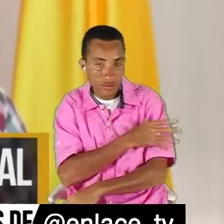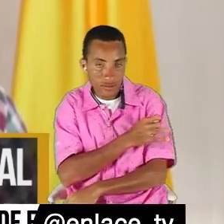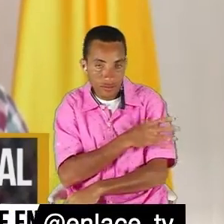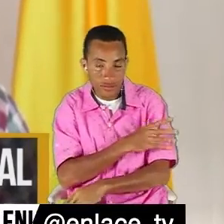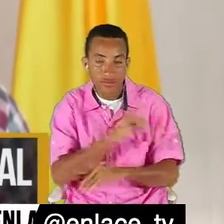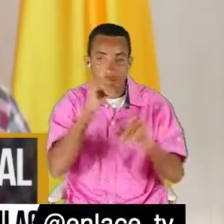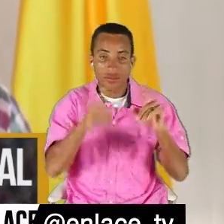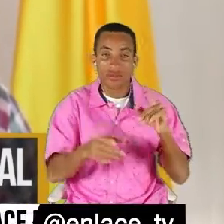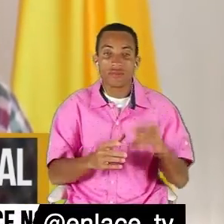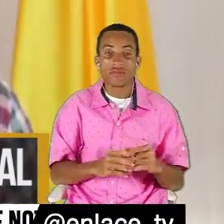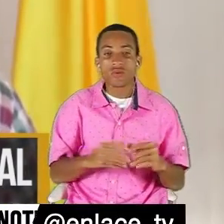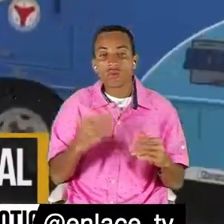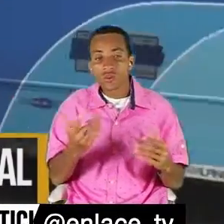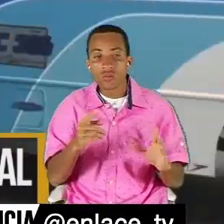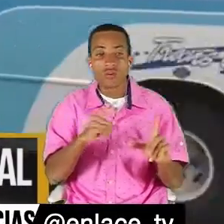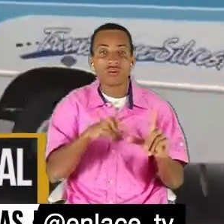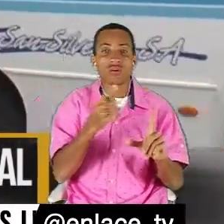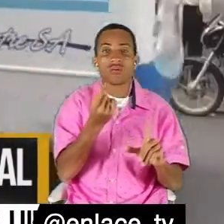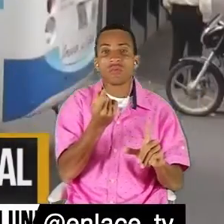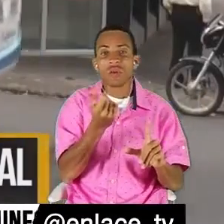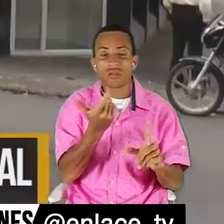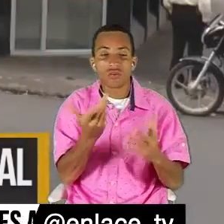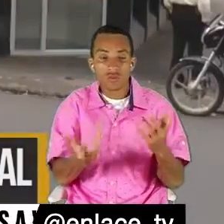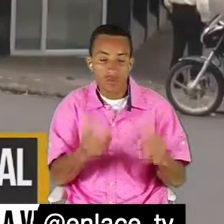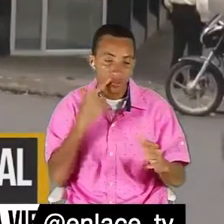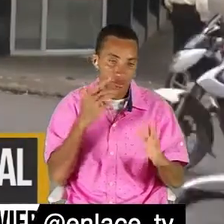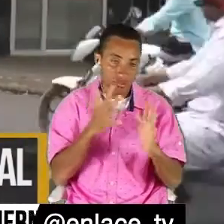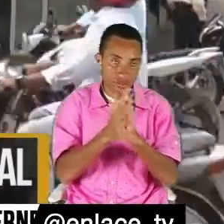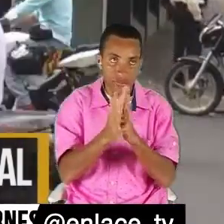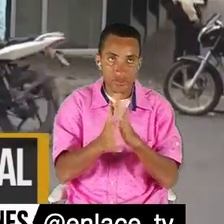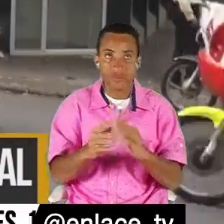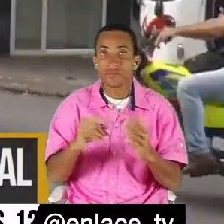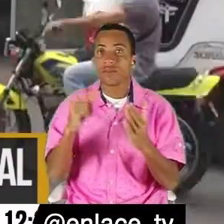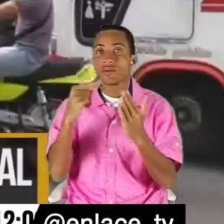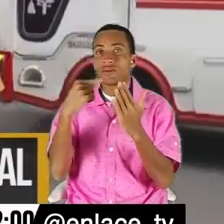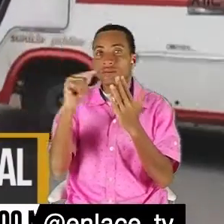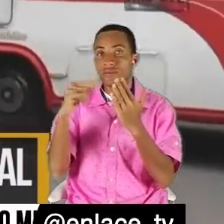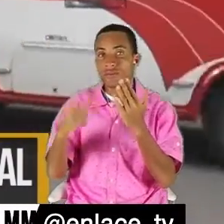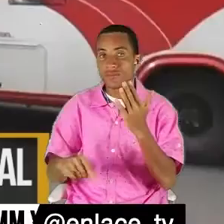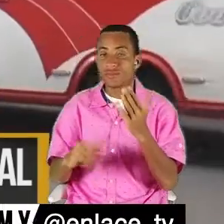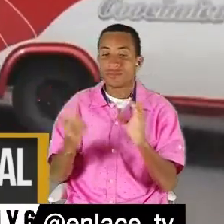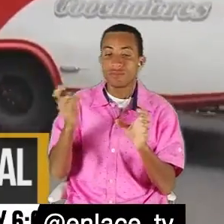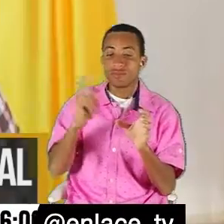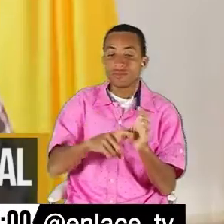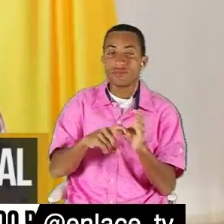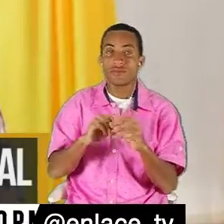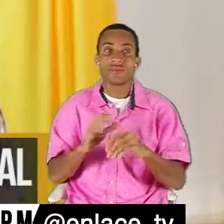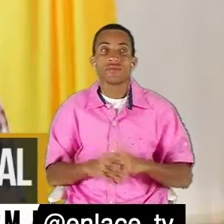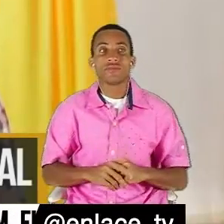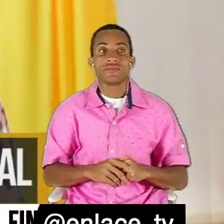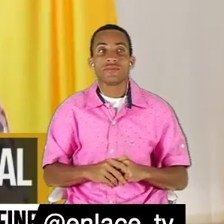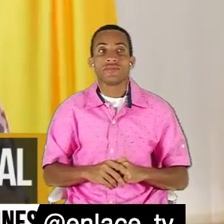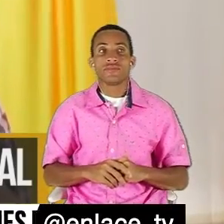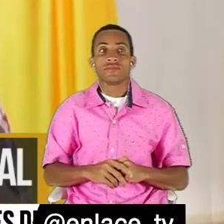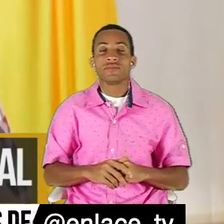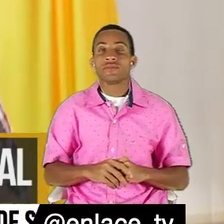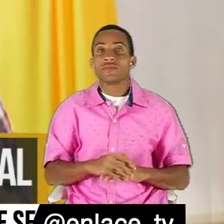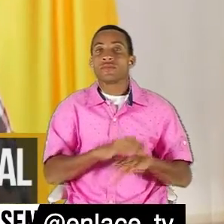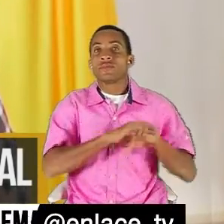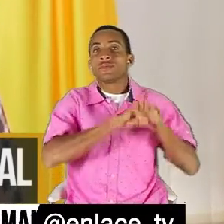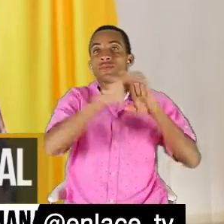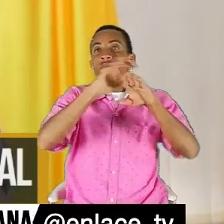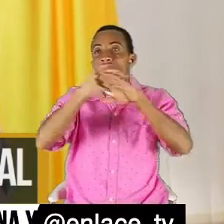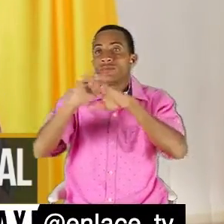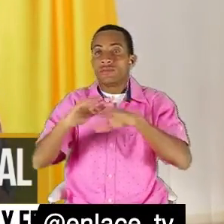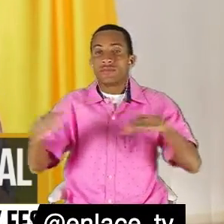balance general y estados financieros. También se ha expuesto sobre los requisitos que se deben cumplir para participar de la misma. Invitamos a esta gran asamblea general